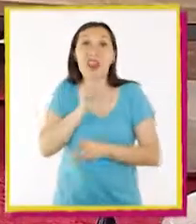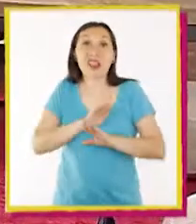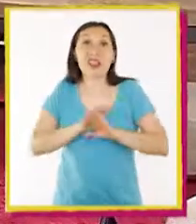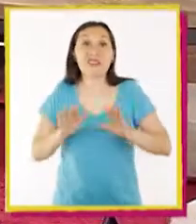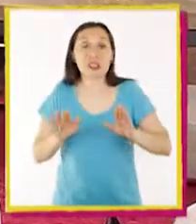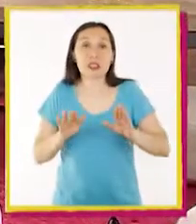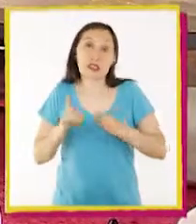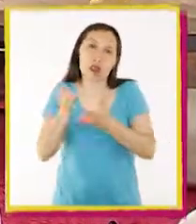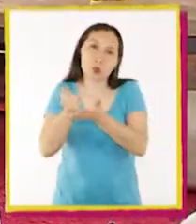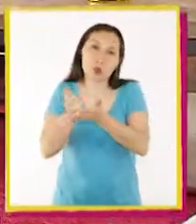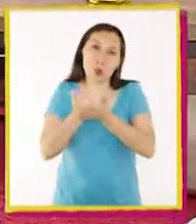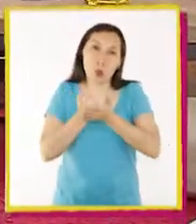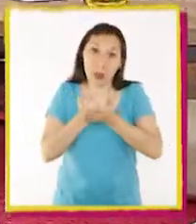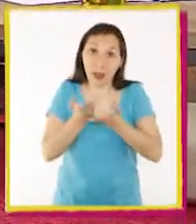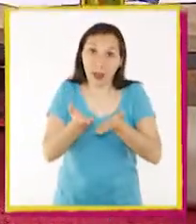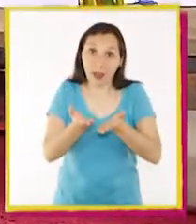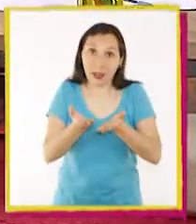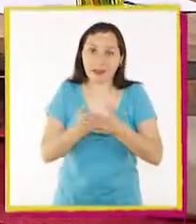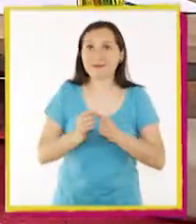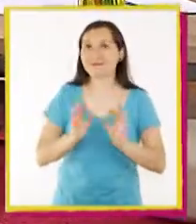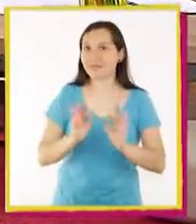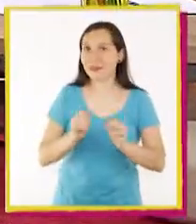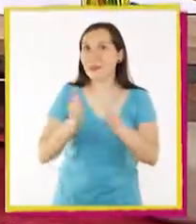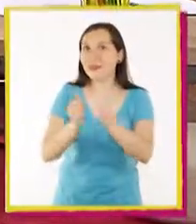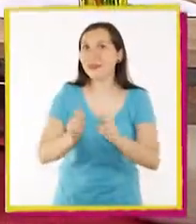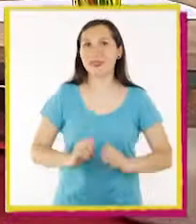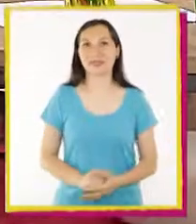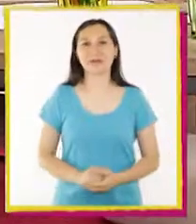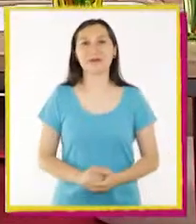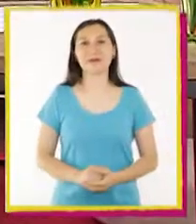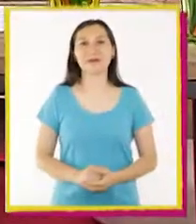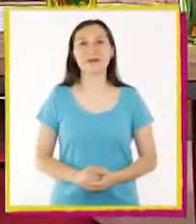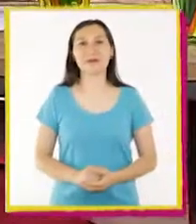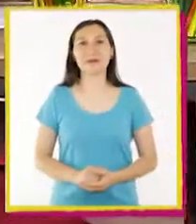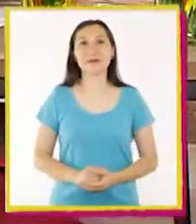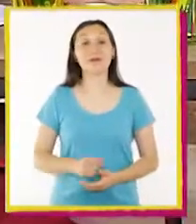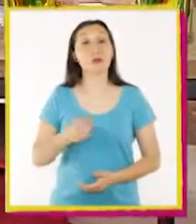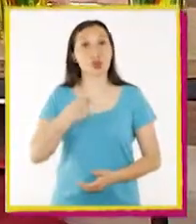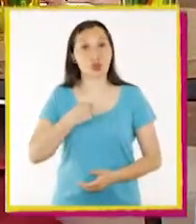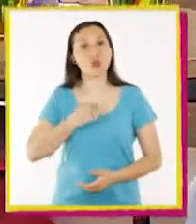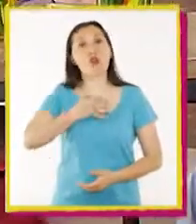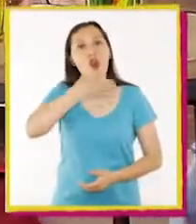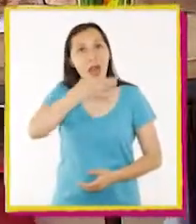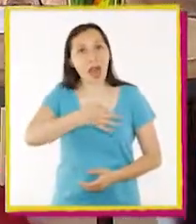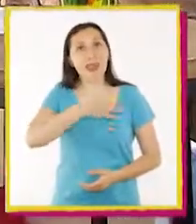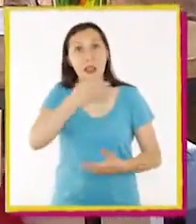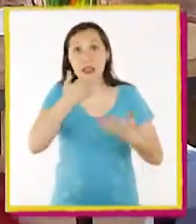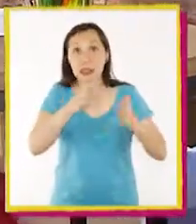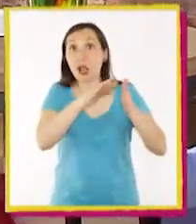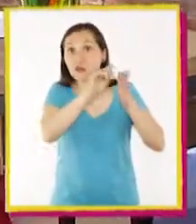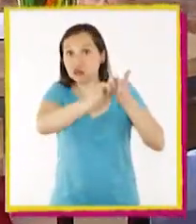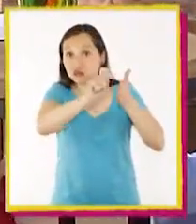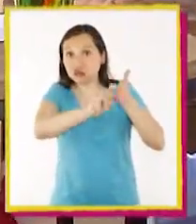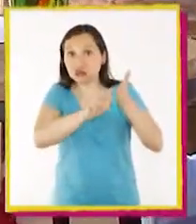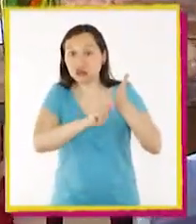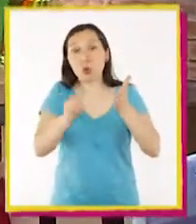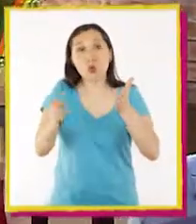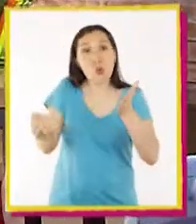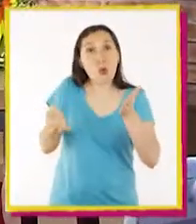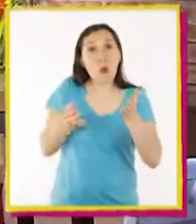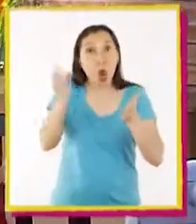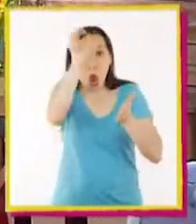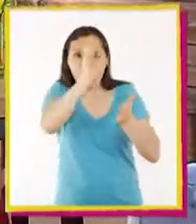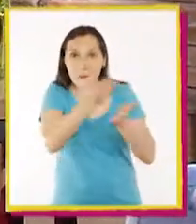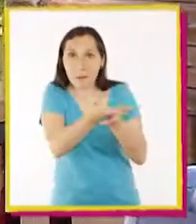Todavía no lo he terminado. ¿Me ayudan? ¡Genial! Les voy a recitar lo que llevo hasta ahora para